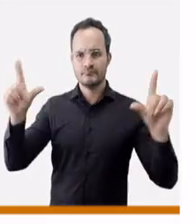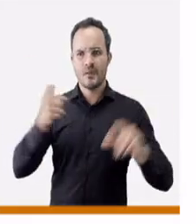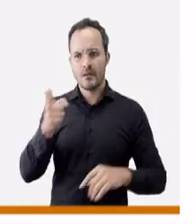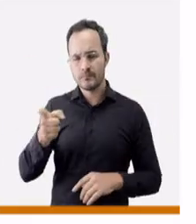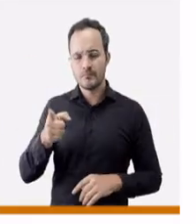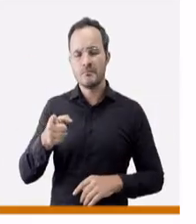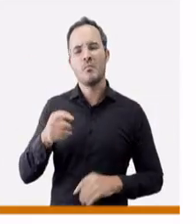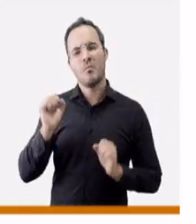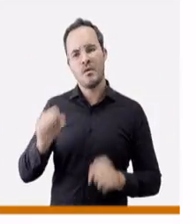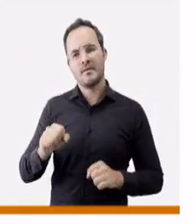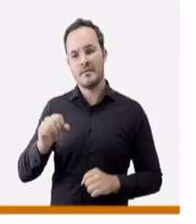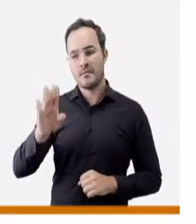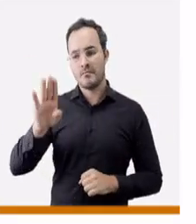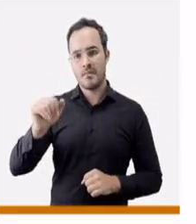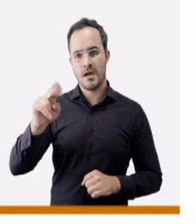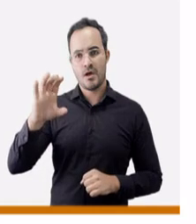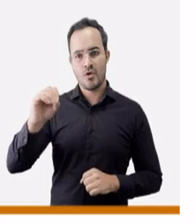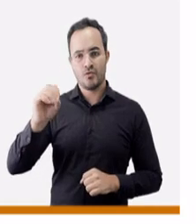www.banco2.com o